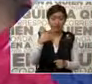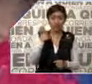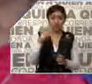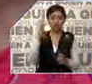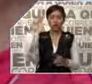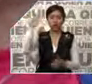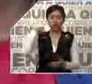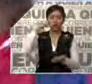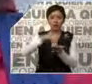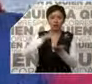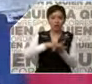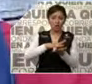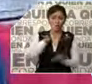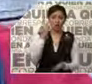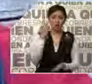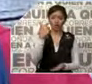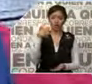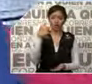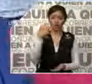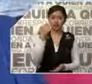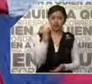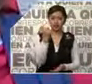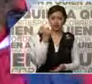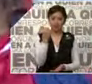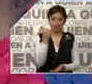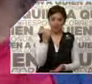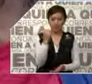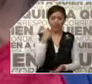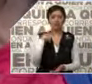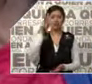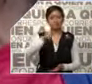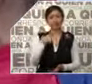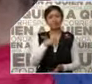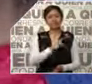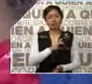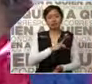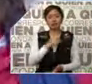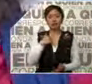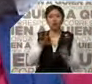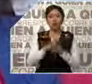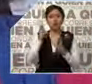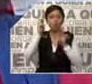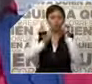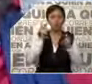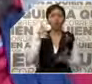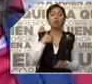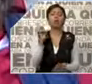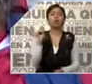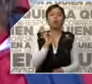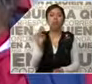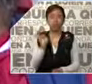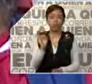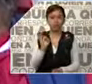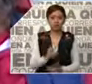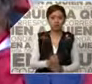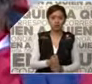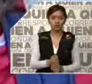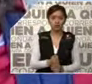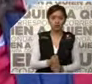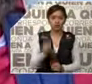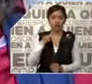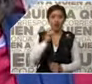de septiembre, pero me dio miedo irme así porque dije yo qué tal, pues que